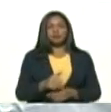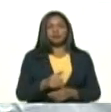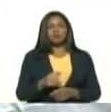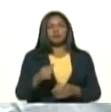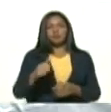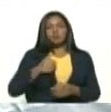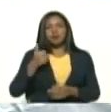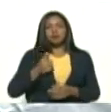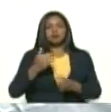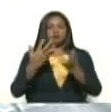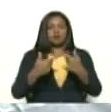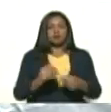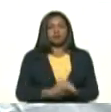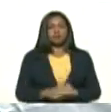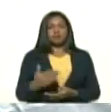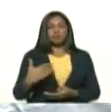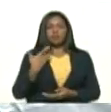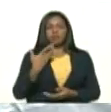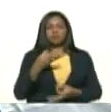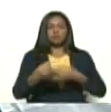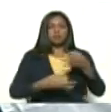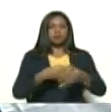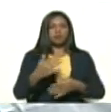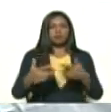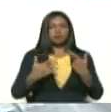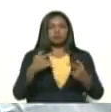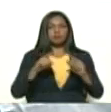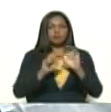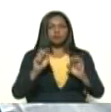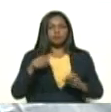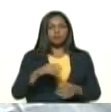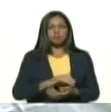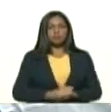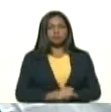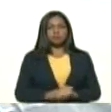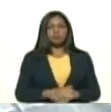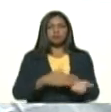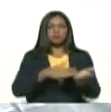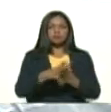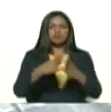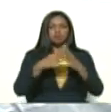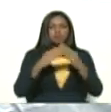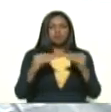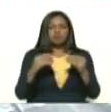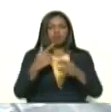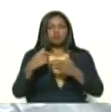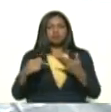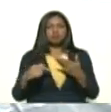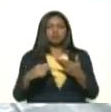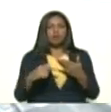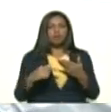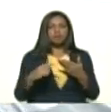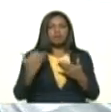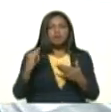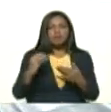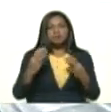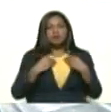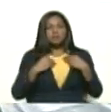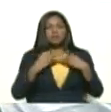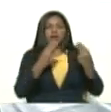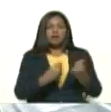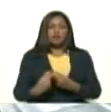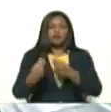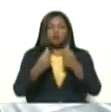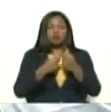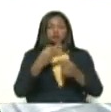fábrica. Lo que le puedo decir, presidente, que la actividad para garantizar todos los ámbitos esenciales de la vida económica